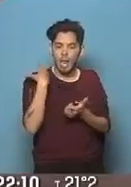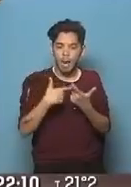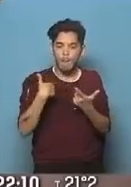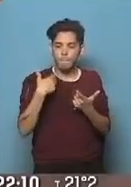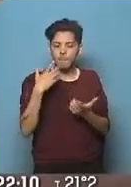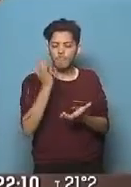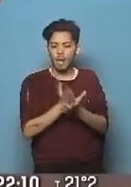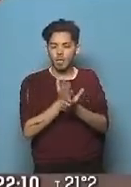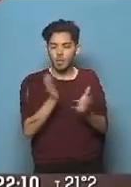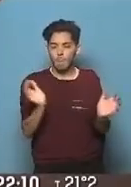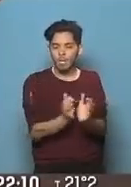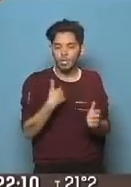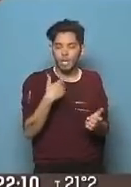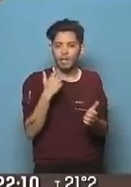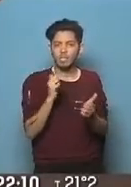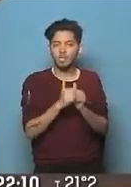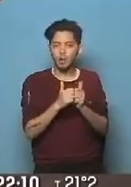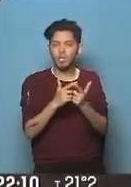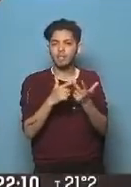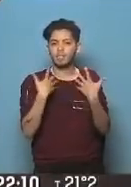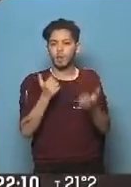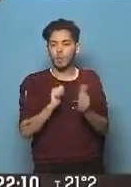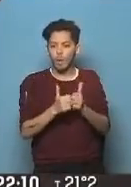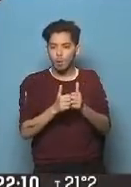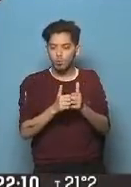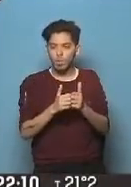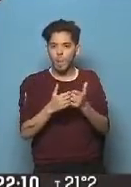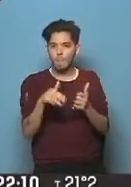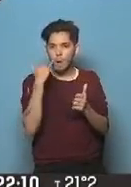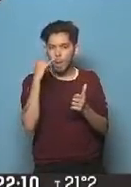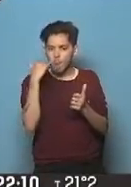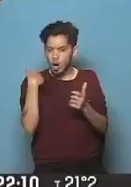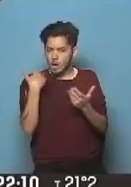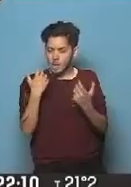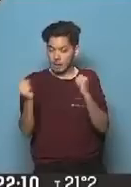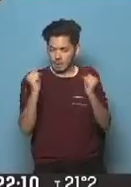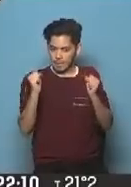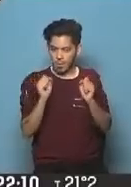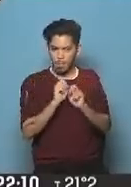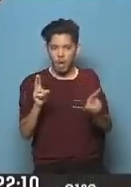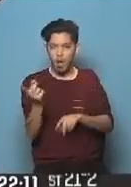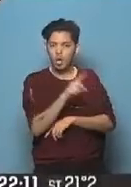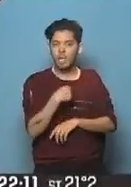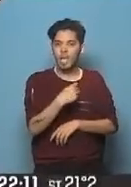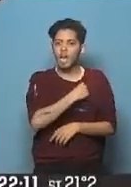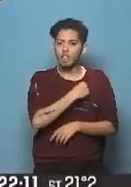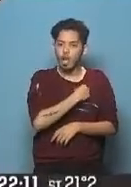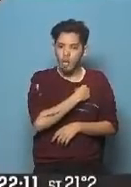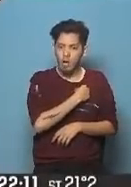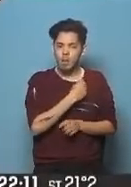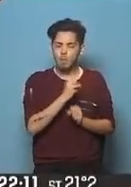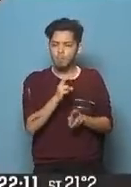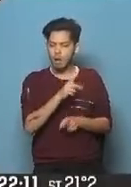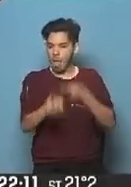minorías sexuales, de leyes de salud reproductiva y demás, muy, muy reaccionaria. Peor que la de la Iglesia Católica, mucho más